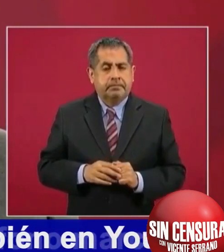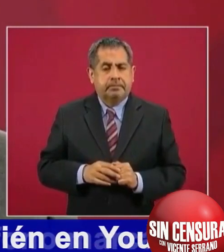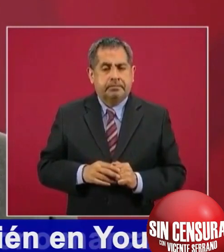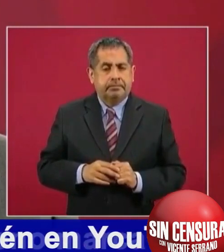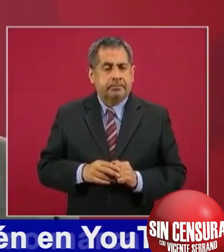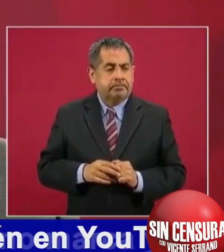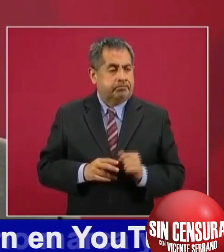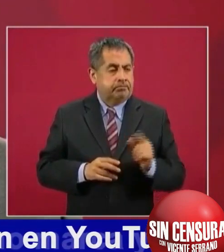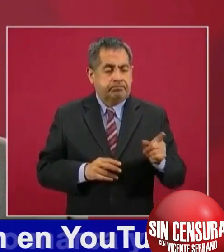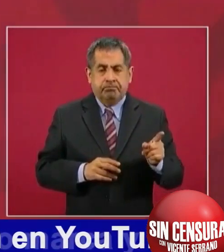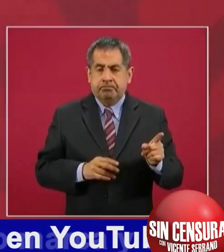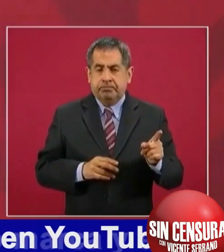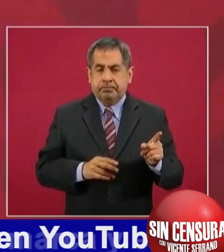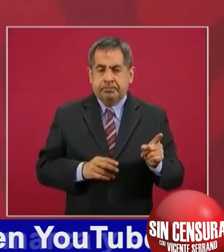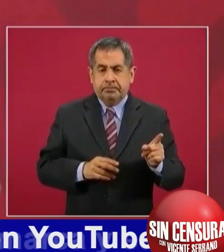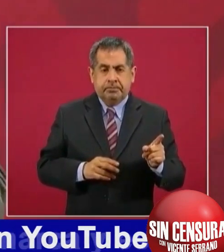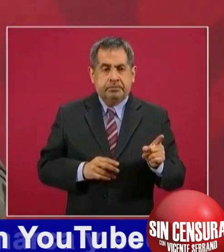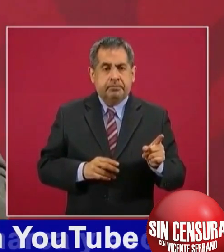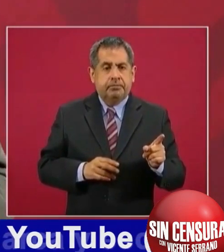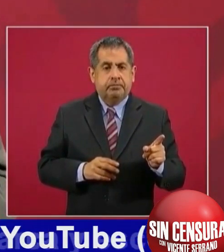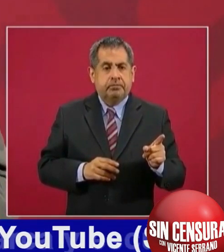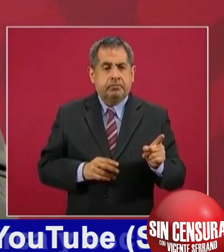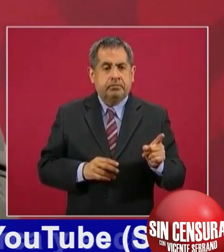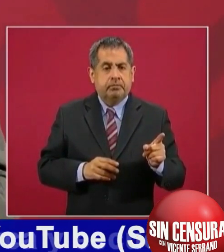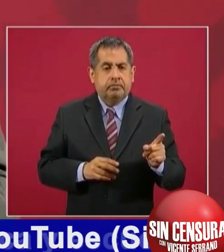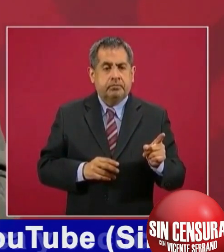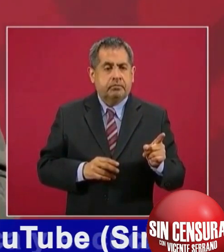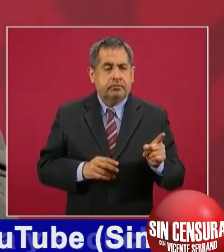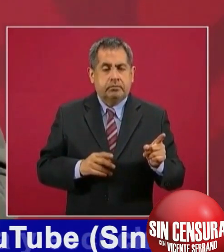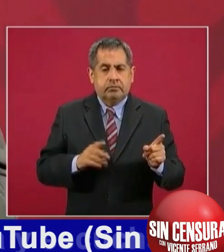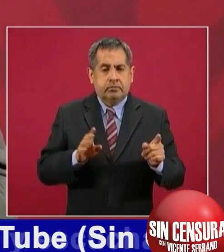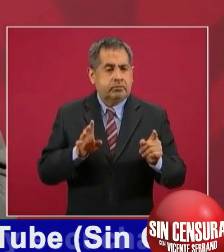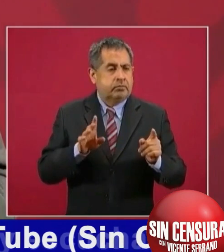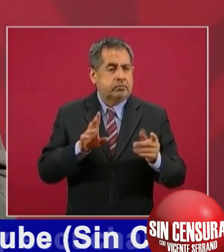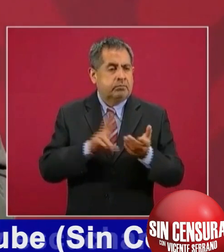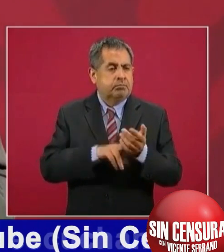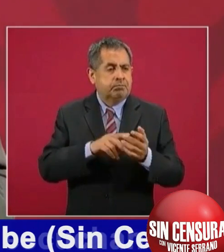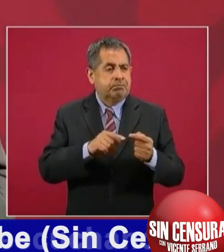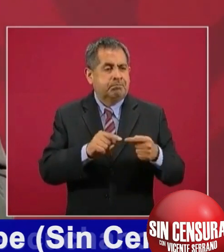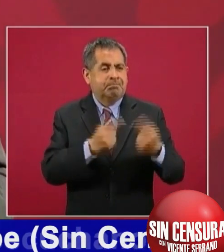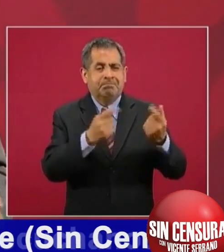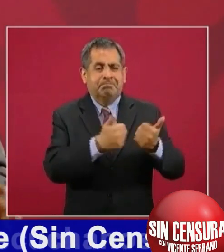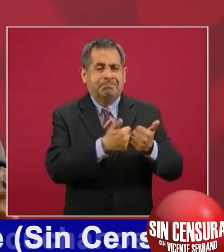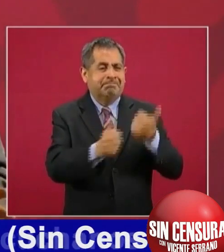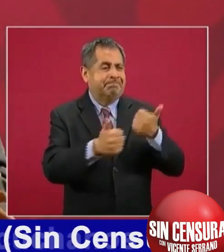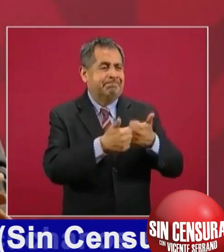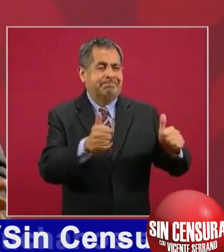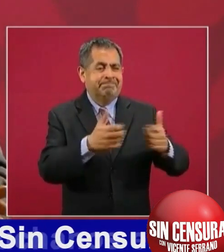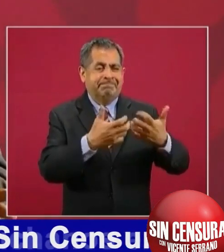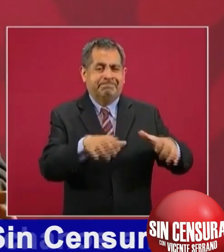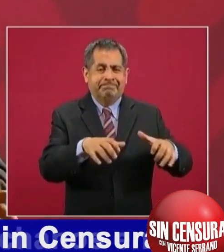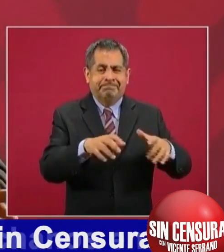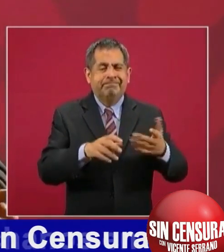abona, no ayuda el que haya división, que tienen que buscar